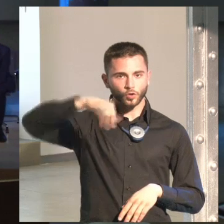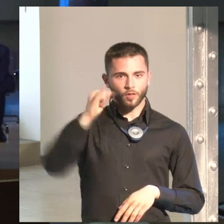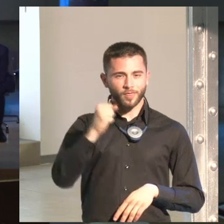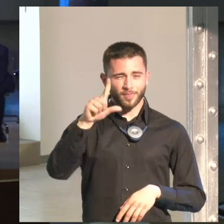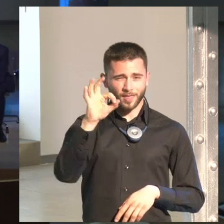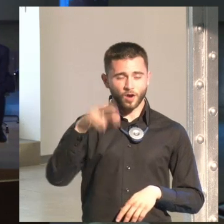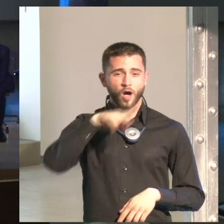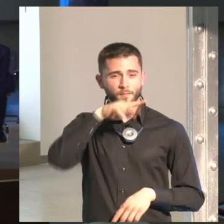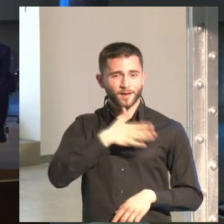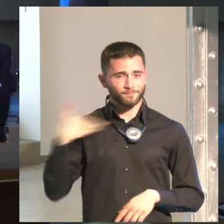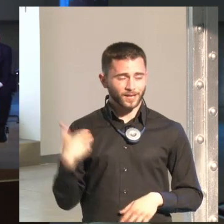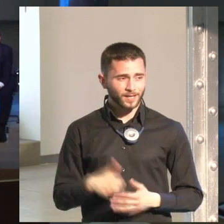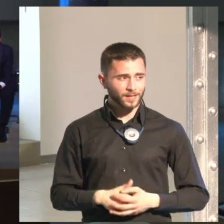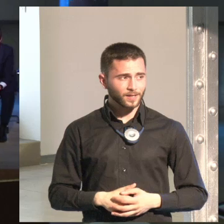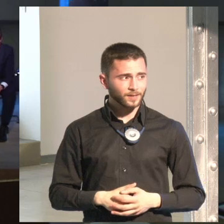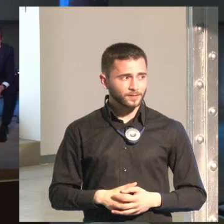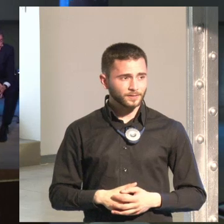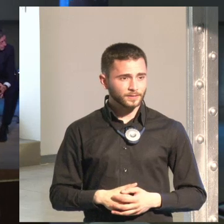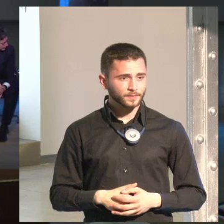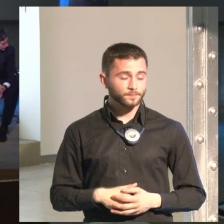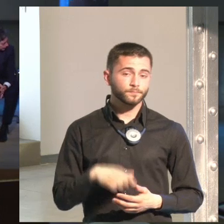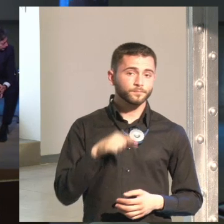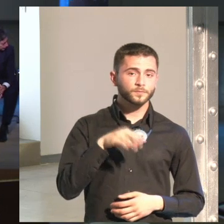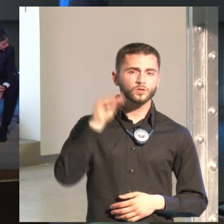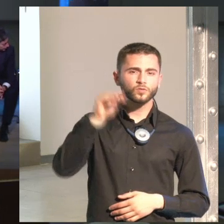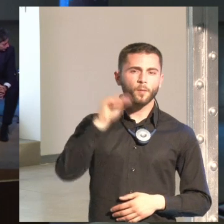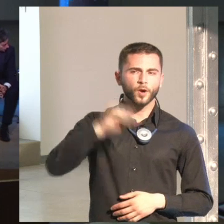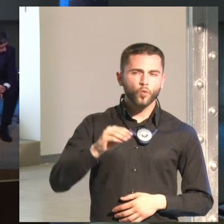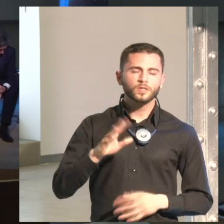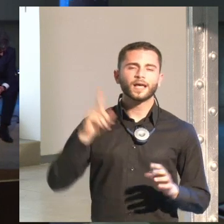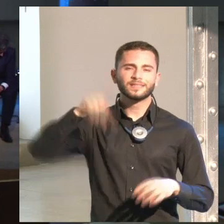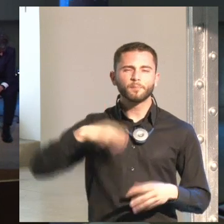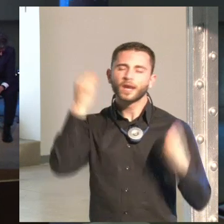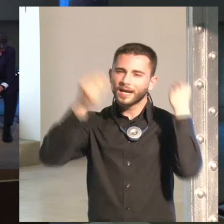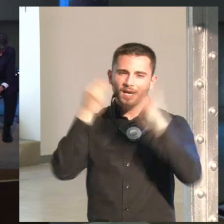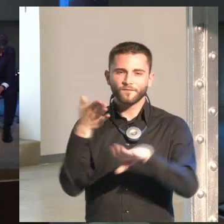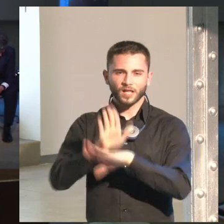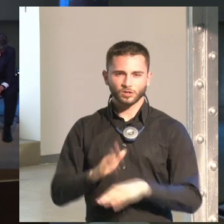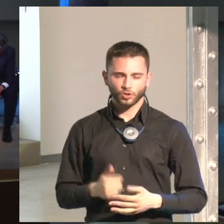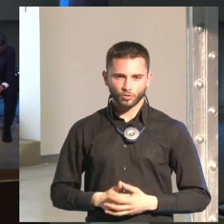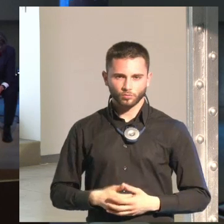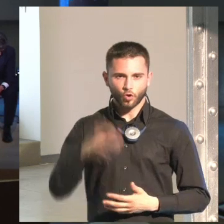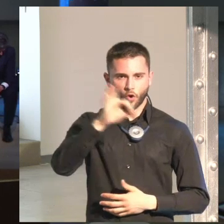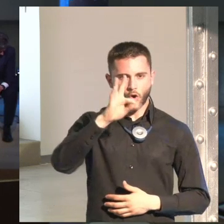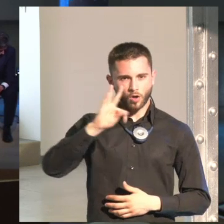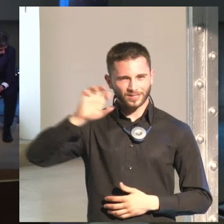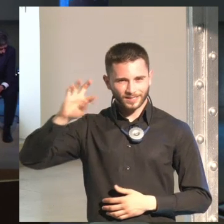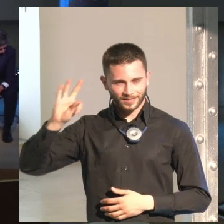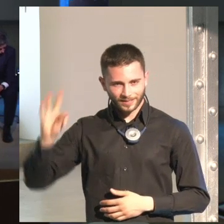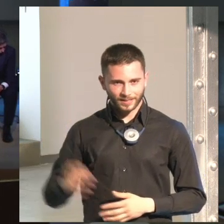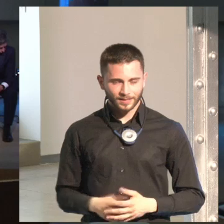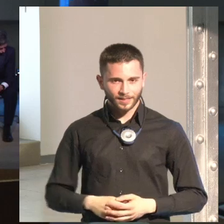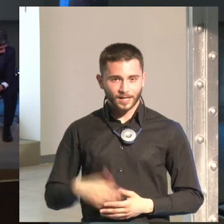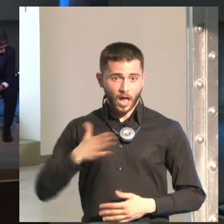Adelante. Vale, es una pregunta y va a primero una pequeña reflexión. Los OTTs, yo